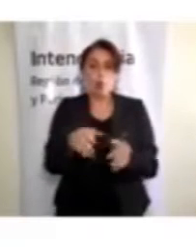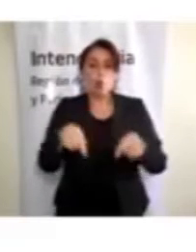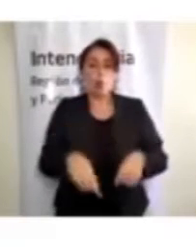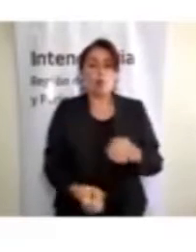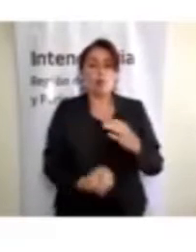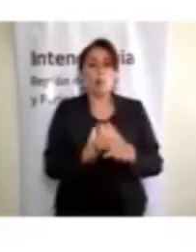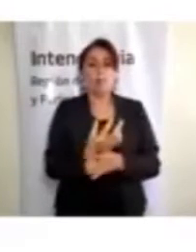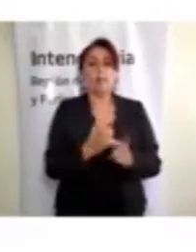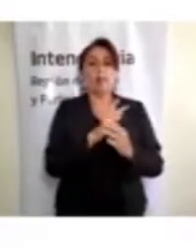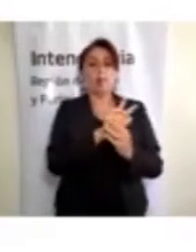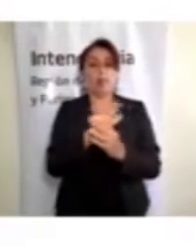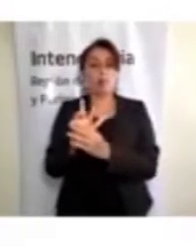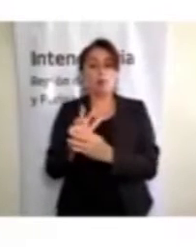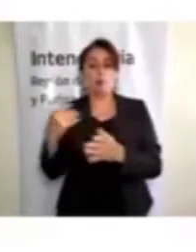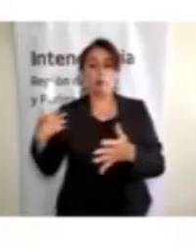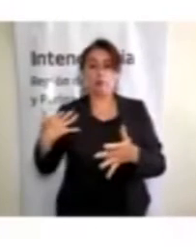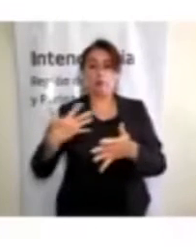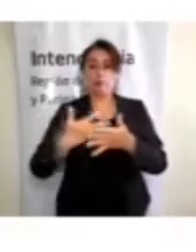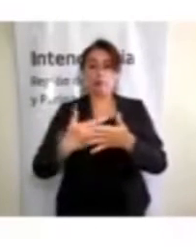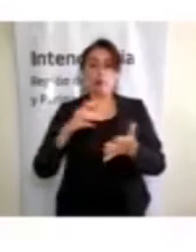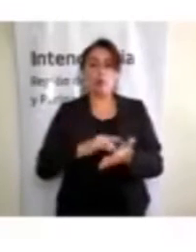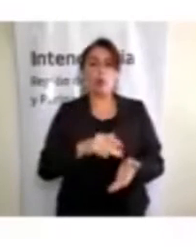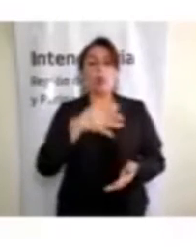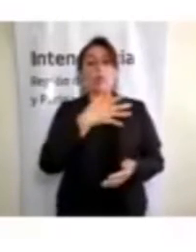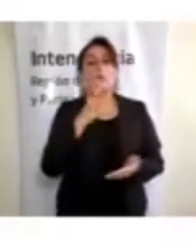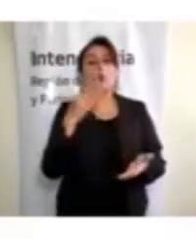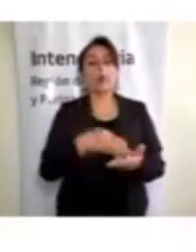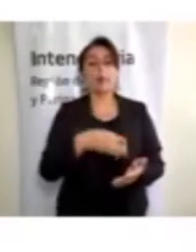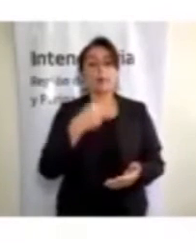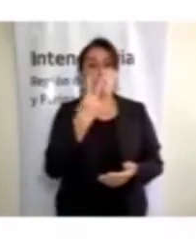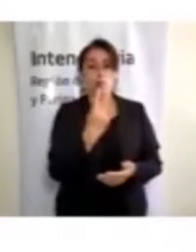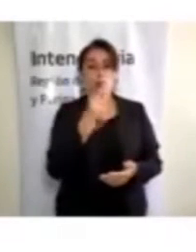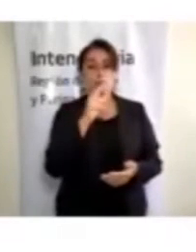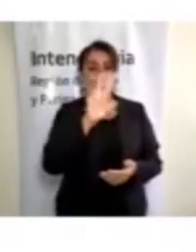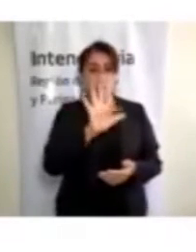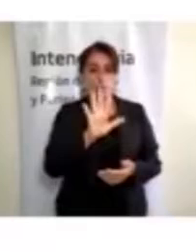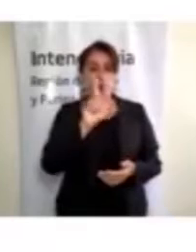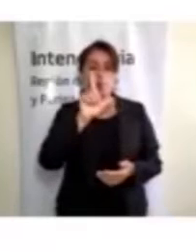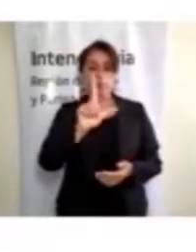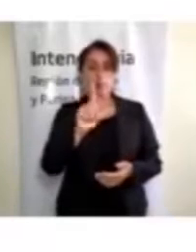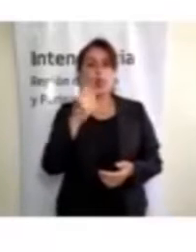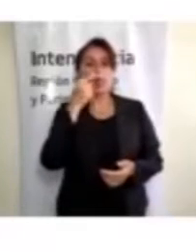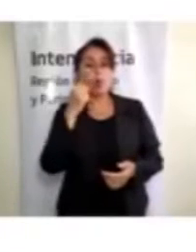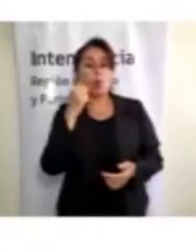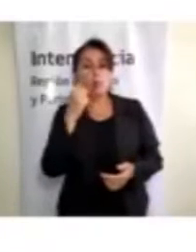99. Total a la fecha, 4.057. Hombres,